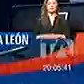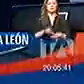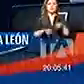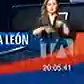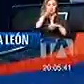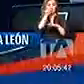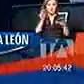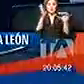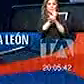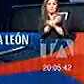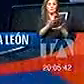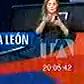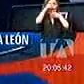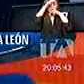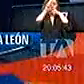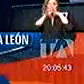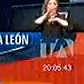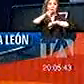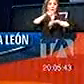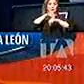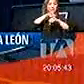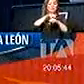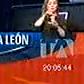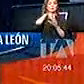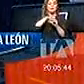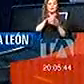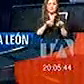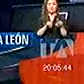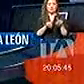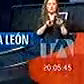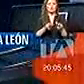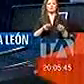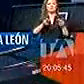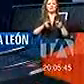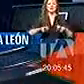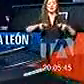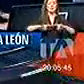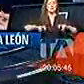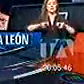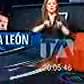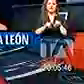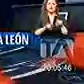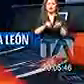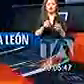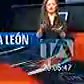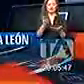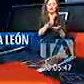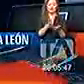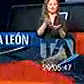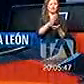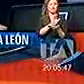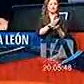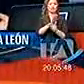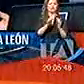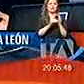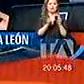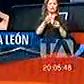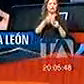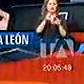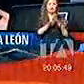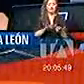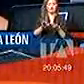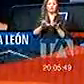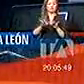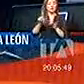Amigos, buenas noches. Bienvenidos a 24 horas. Dentro del expediente del caso contra el exsecretario jurídico de la presidencia, Alexis Mera, y la